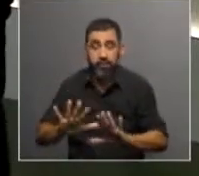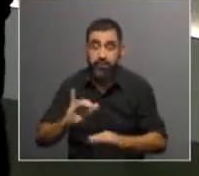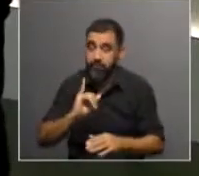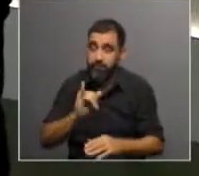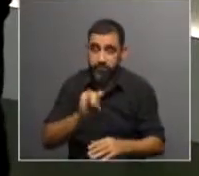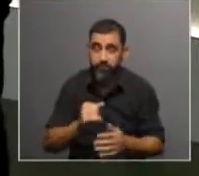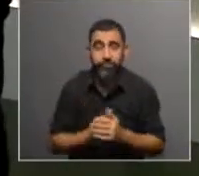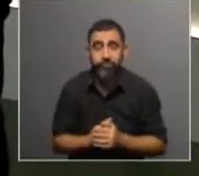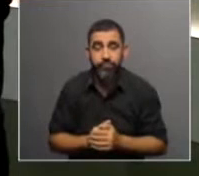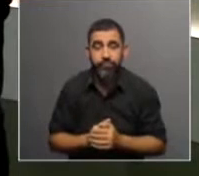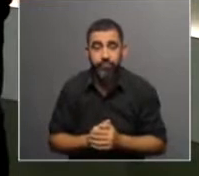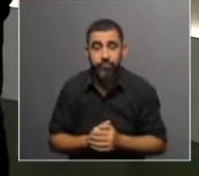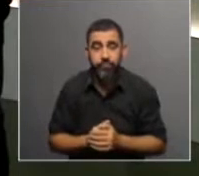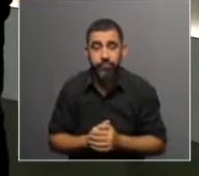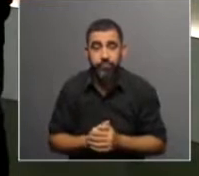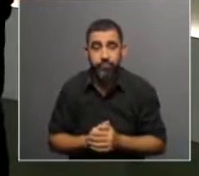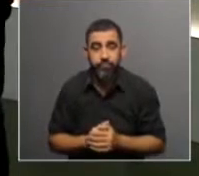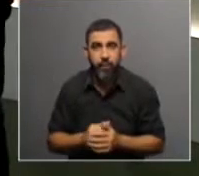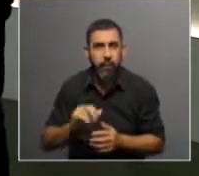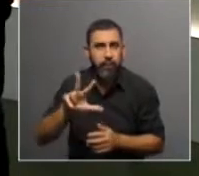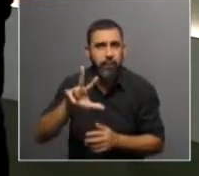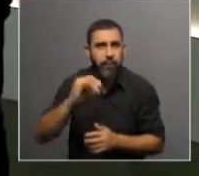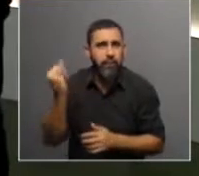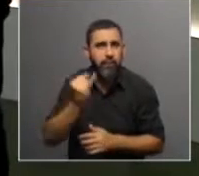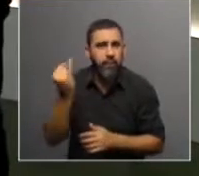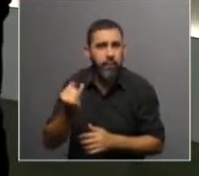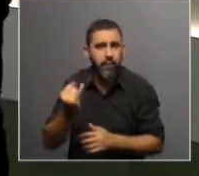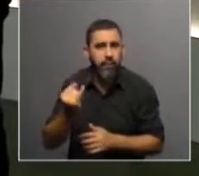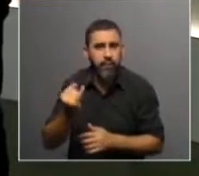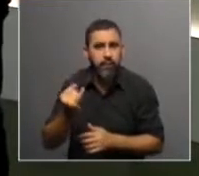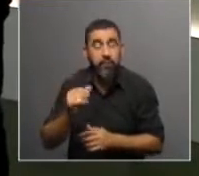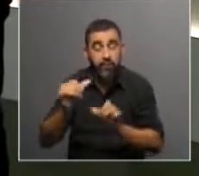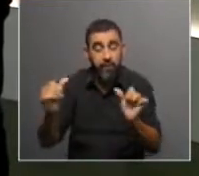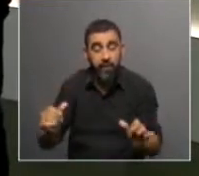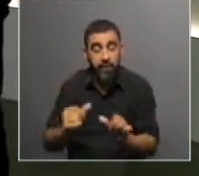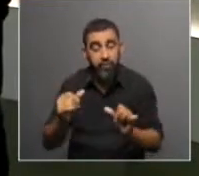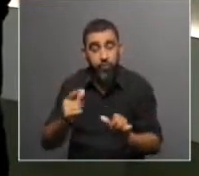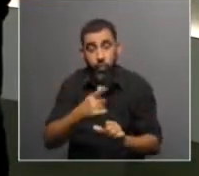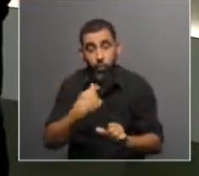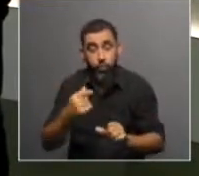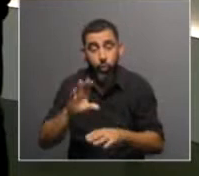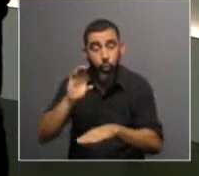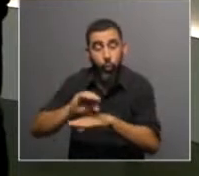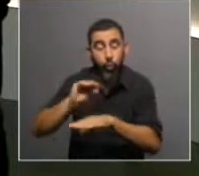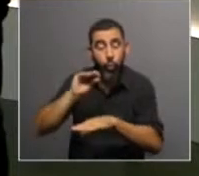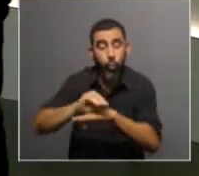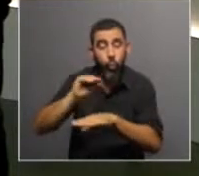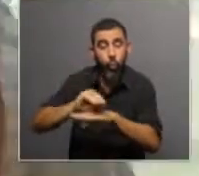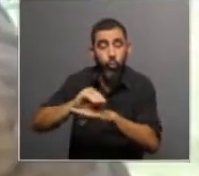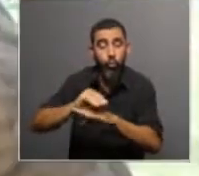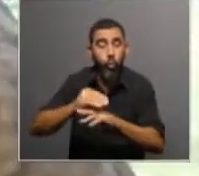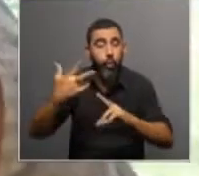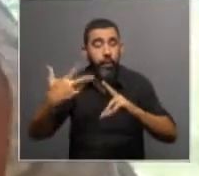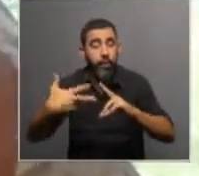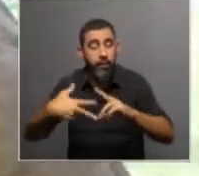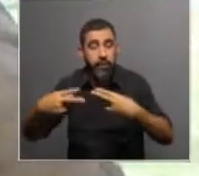mencionabas tú. En cuestión de 3 días tuvimos que pasar todos los cursos a un formato virtual. La UTEC